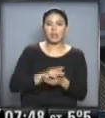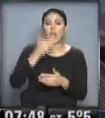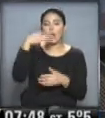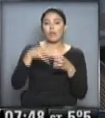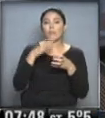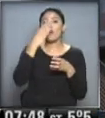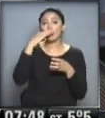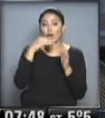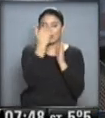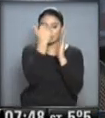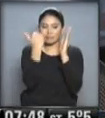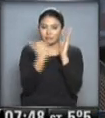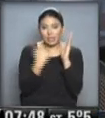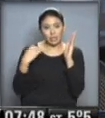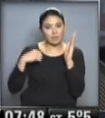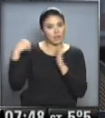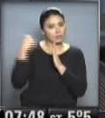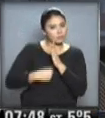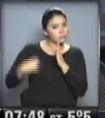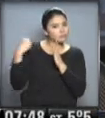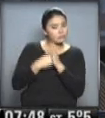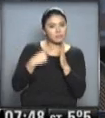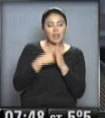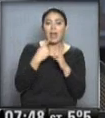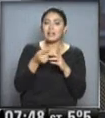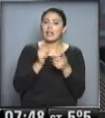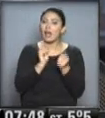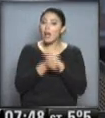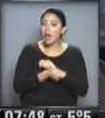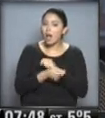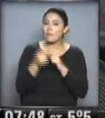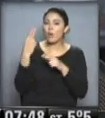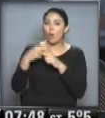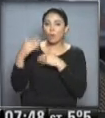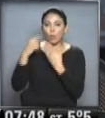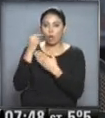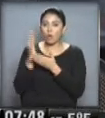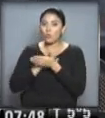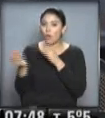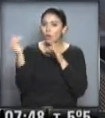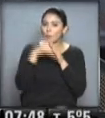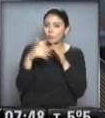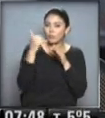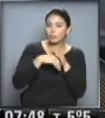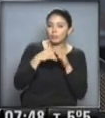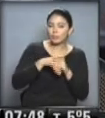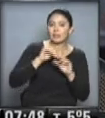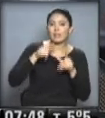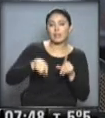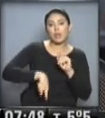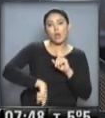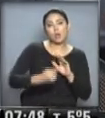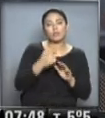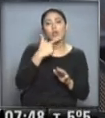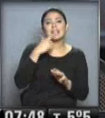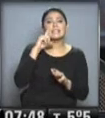de Boca Juniors, de Carlos Bianchi. Va a tener que trabajar mucho. Se habla de renovación, de muchos nombres nuevos, de la llegada de Gigliotti, de la ida de